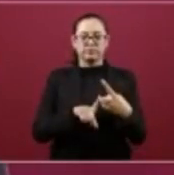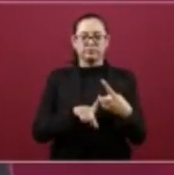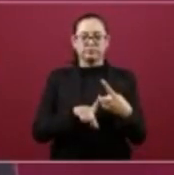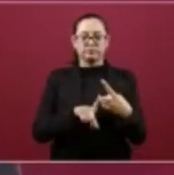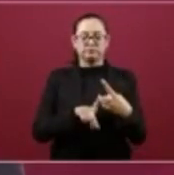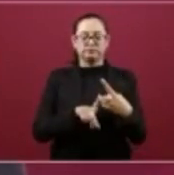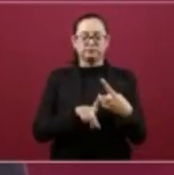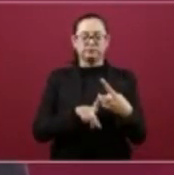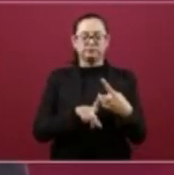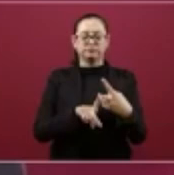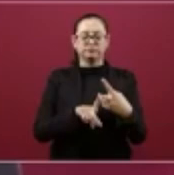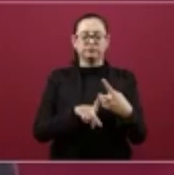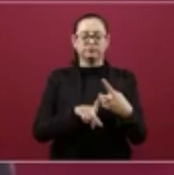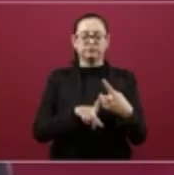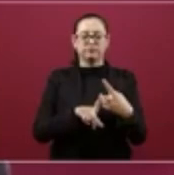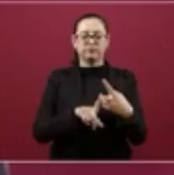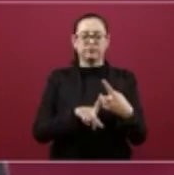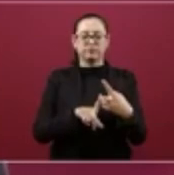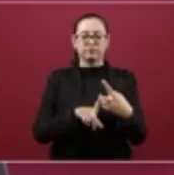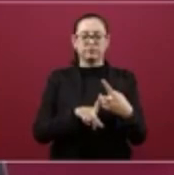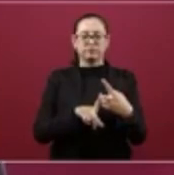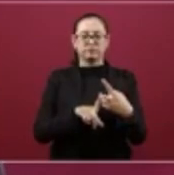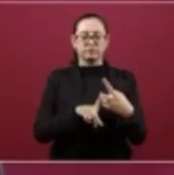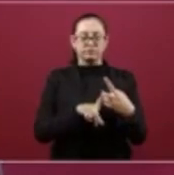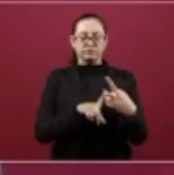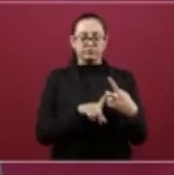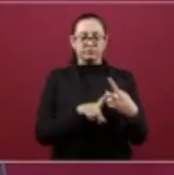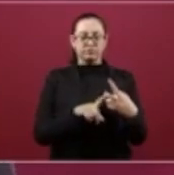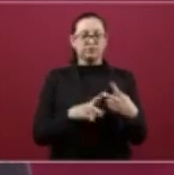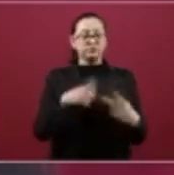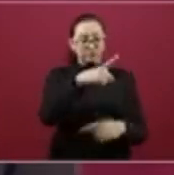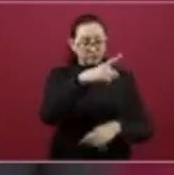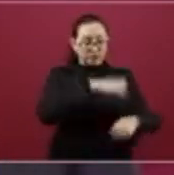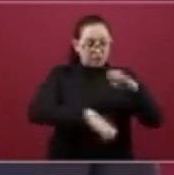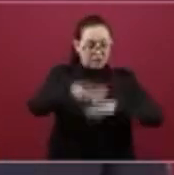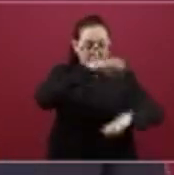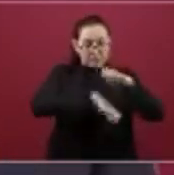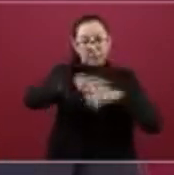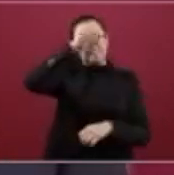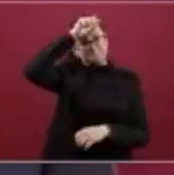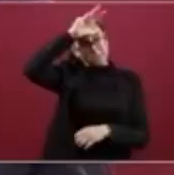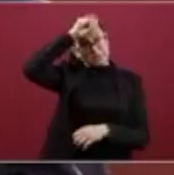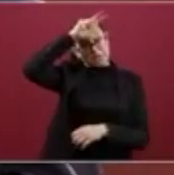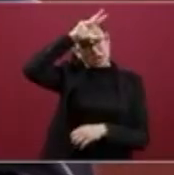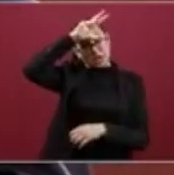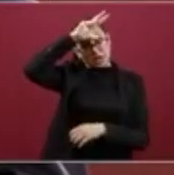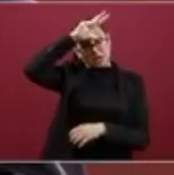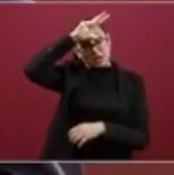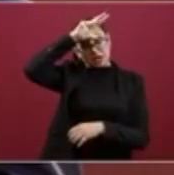queremos que las empresas mineras,